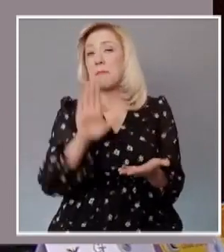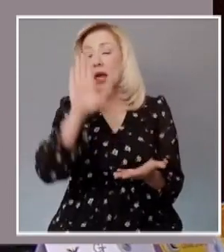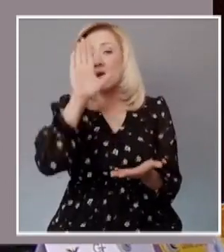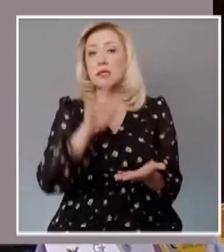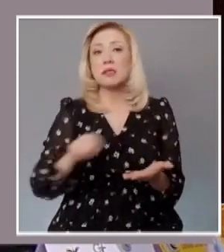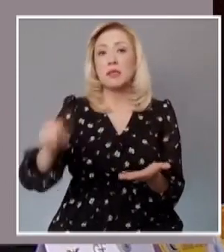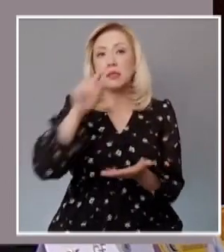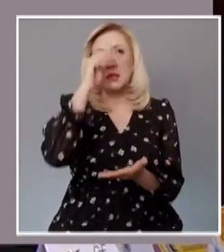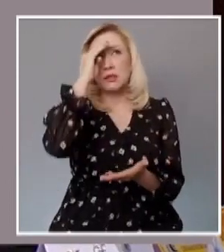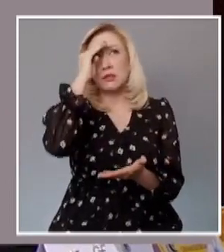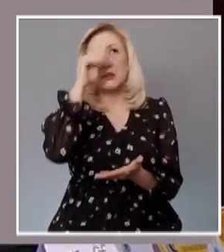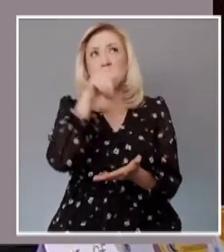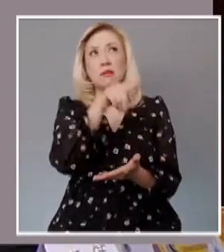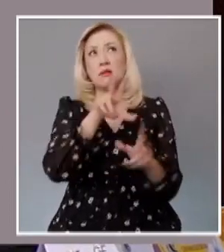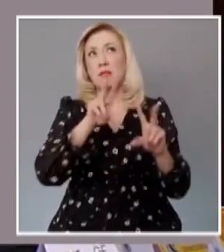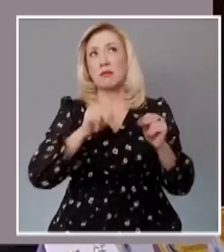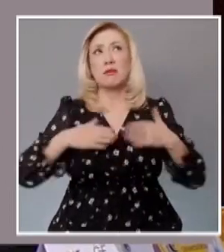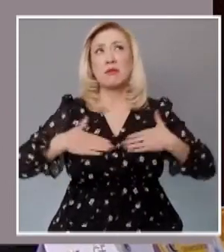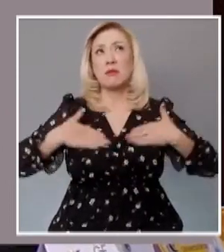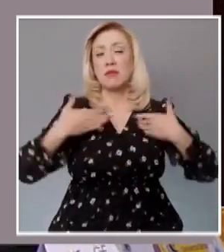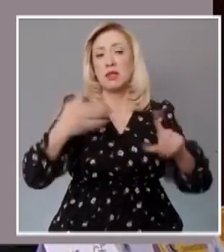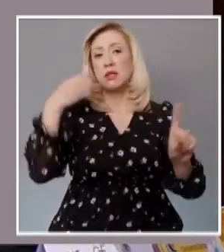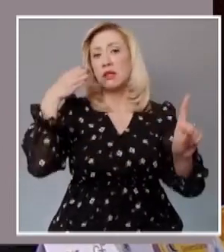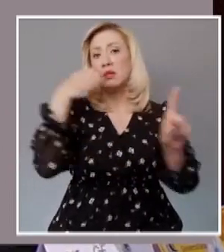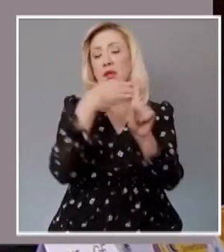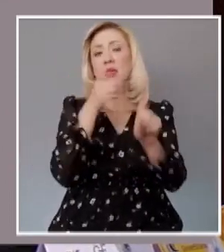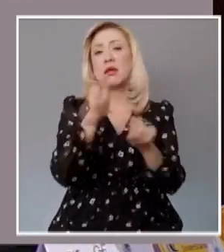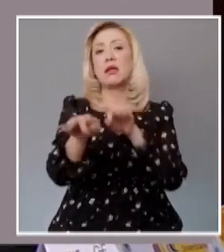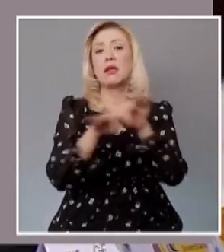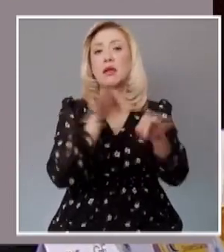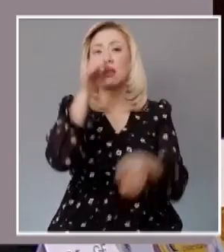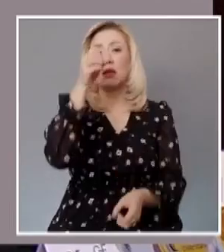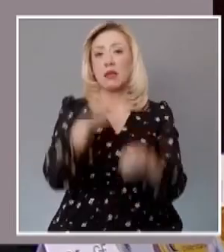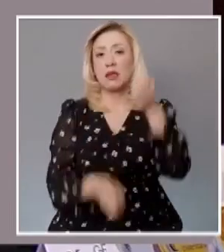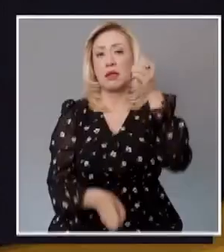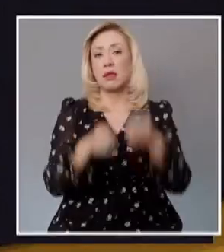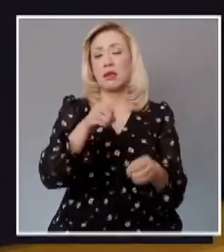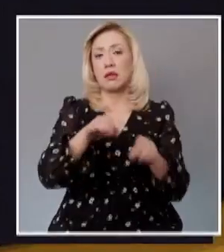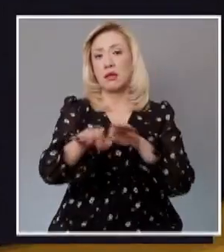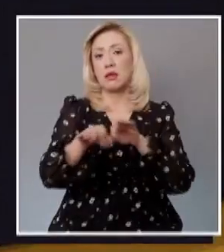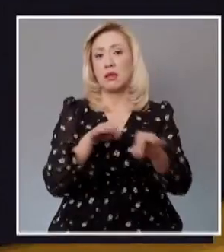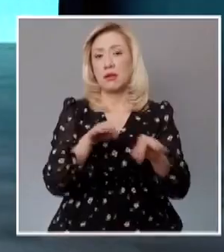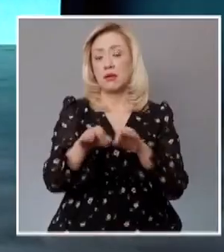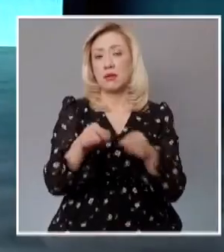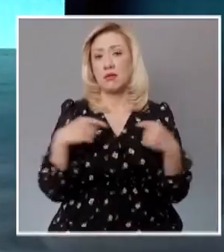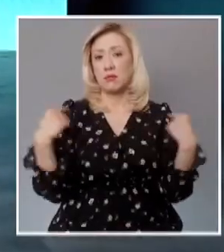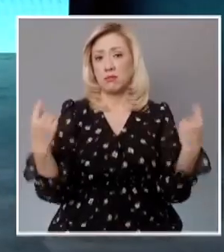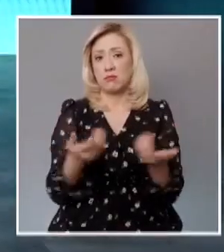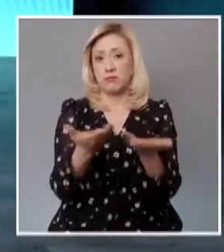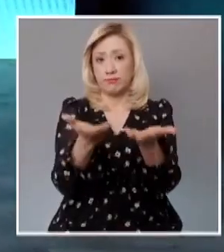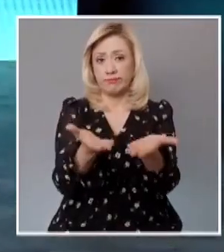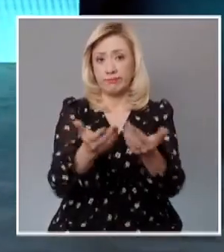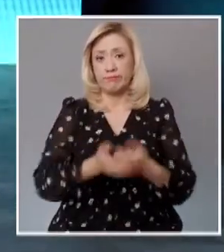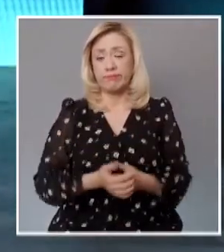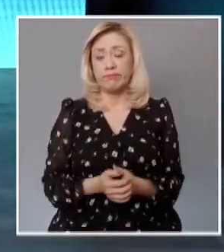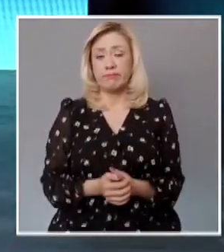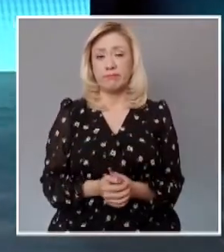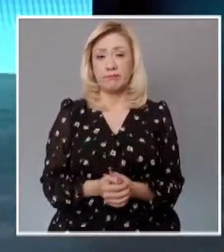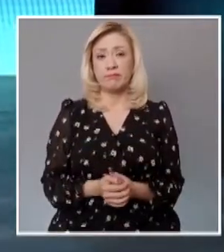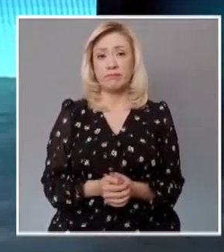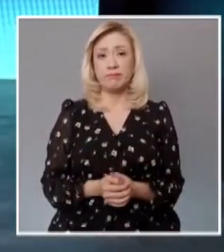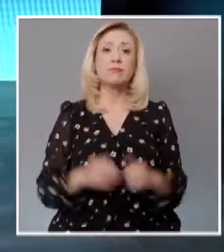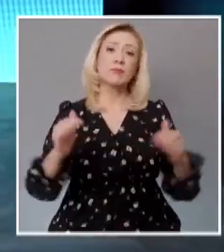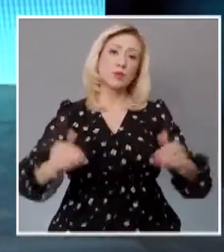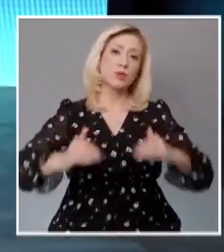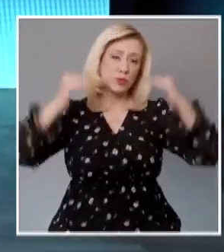estructura y la finalidad propias de la función jurisdiccional. La Suprema Corte